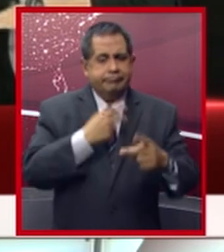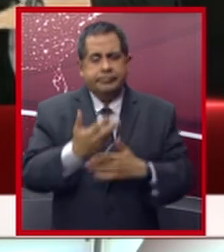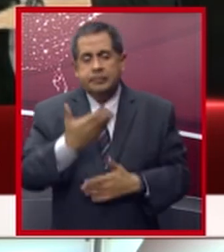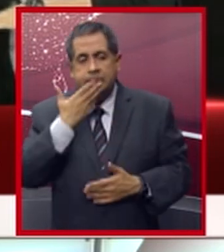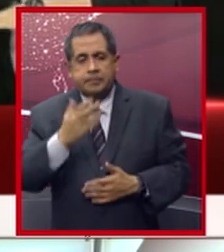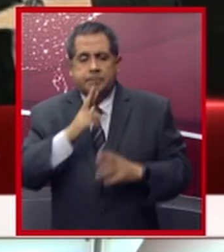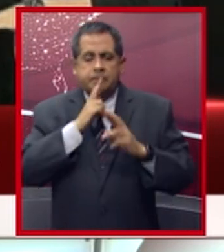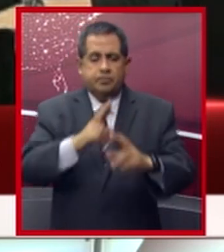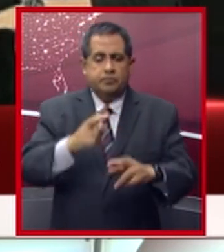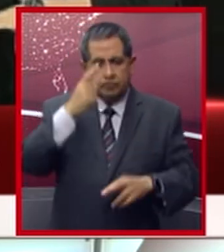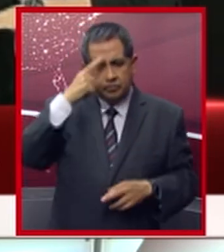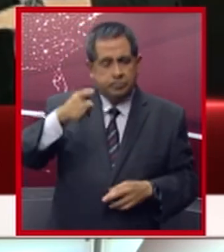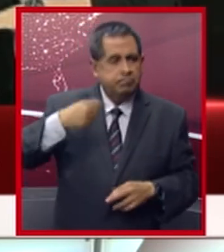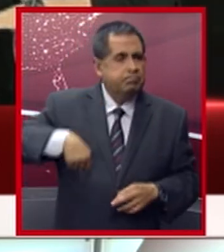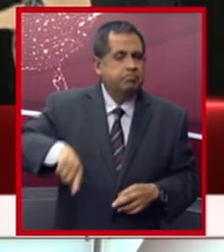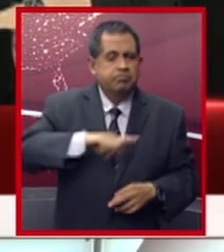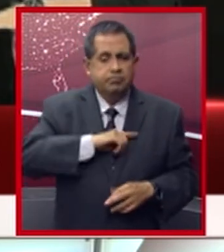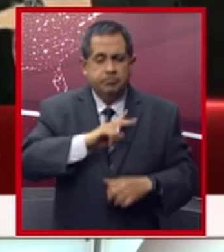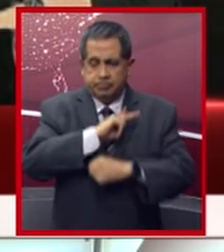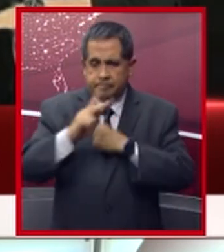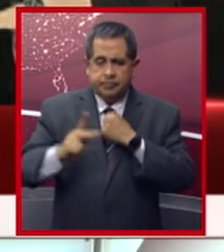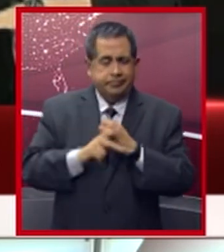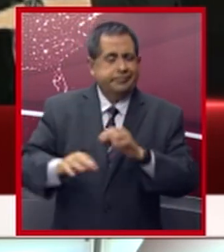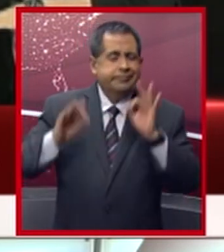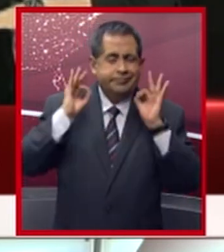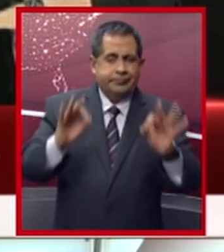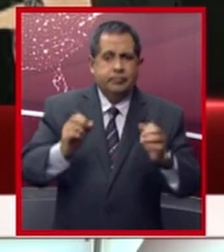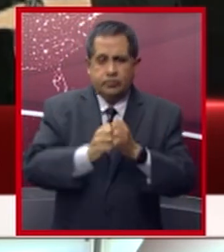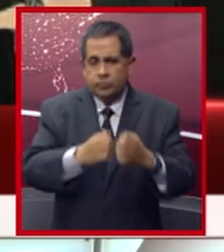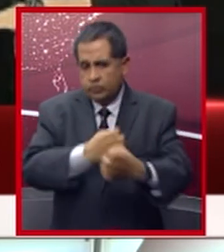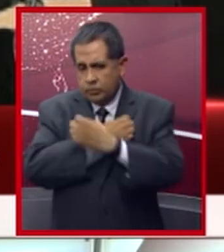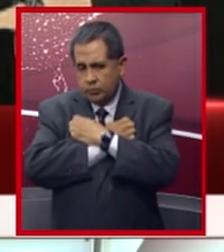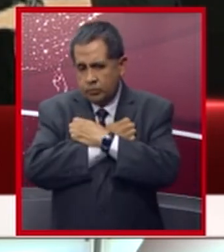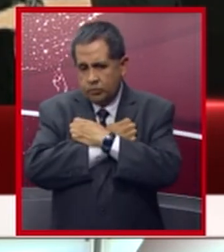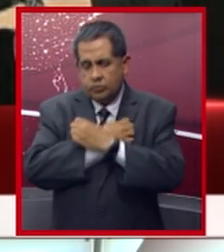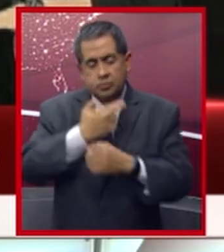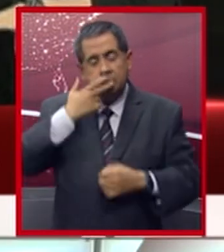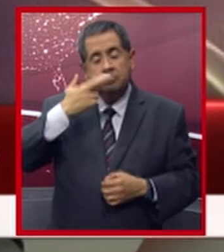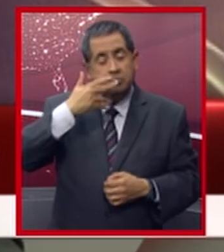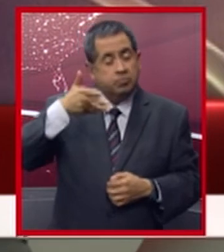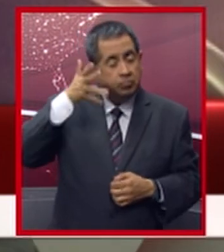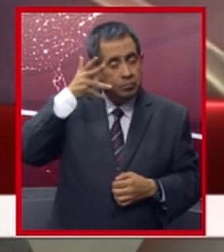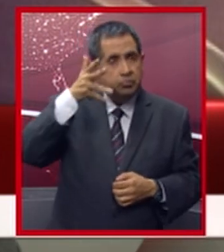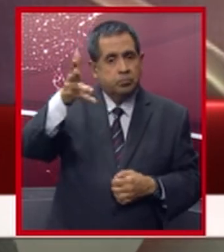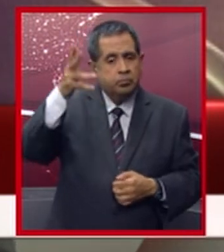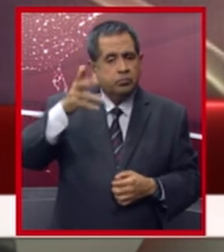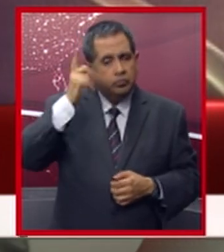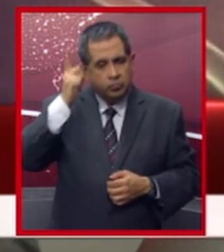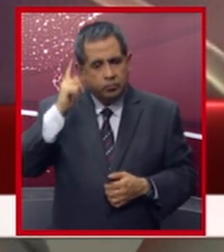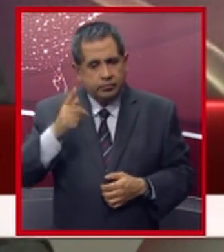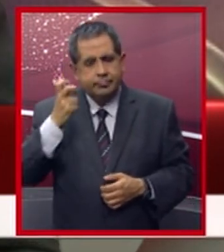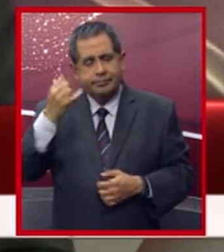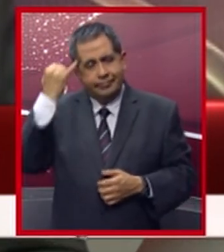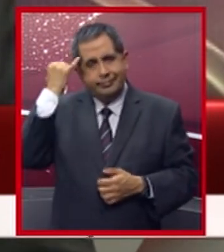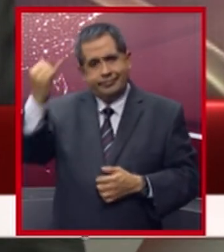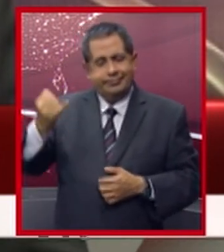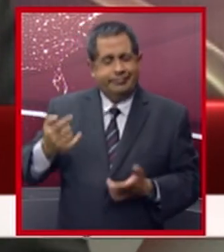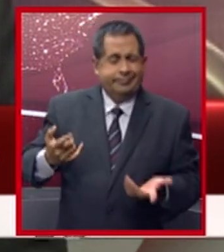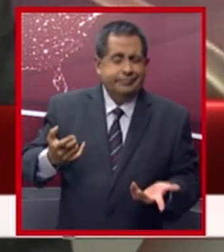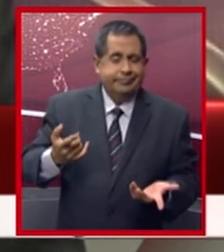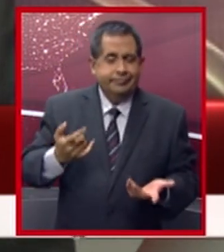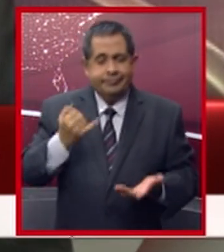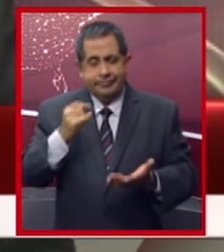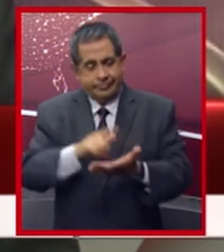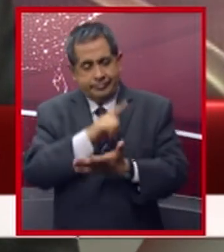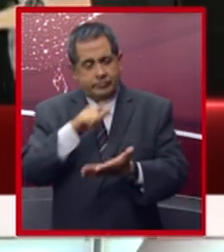resultados para nuestro país en términos educativos sean mejores. Esa es la apuesta, es una